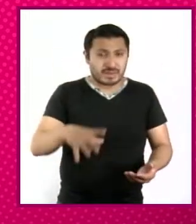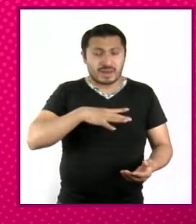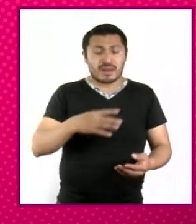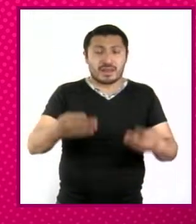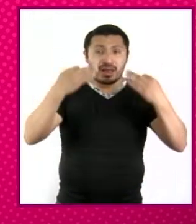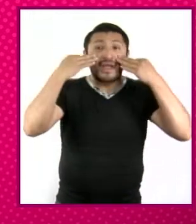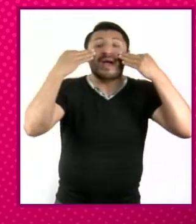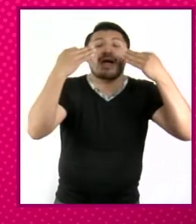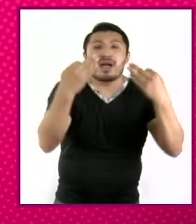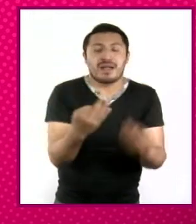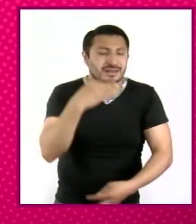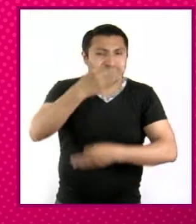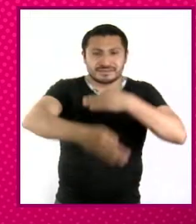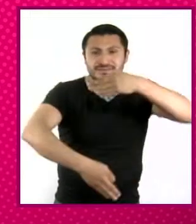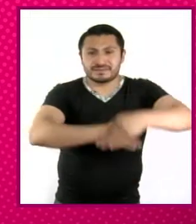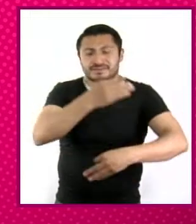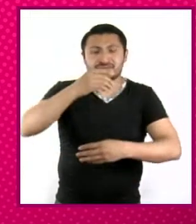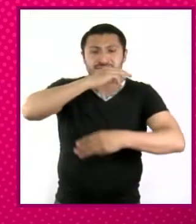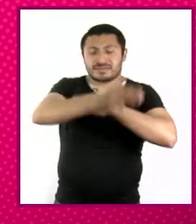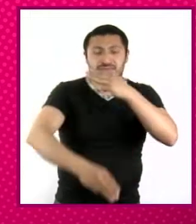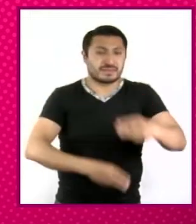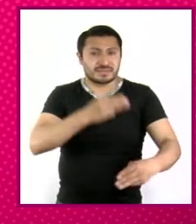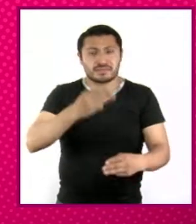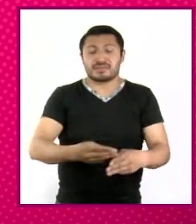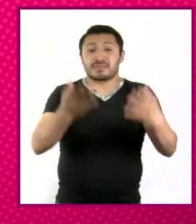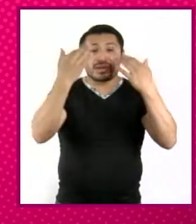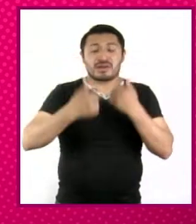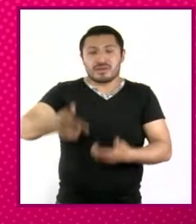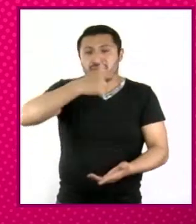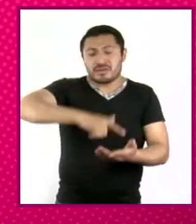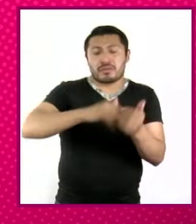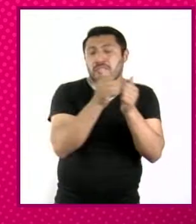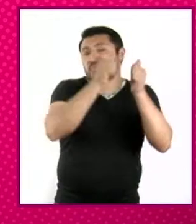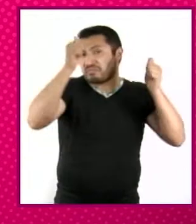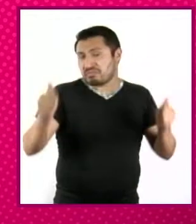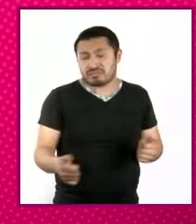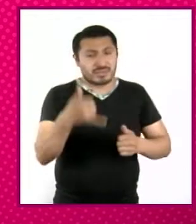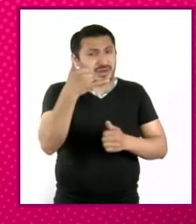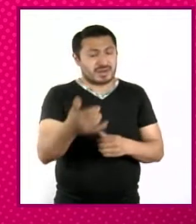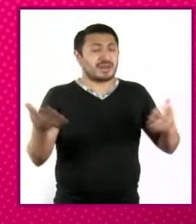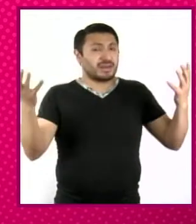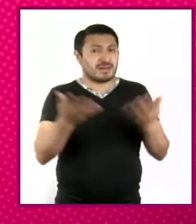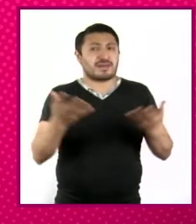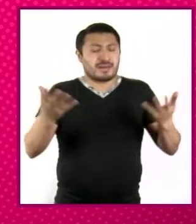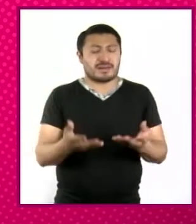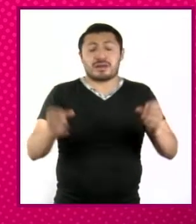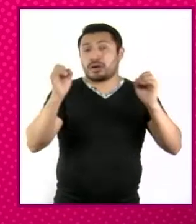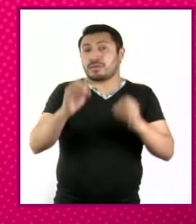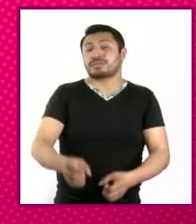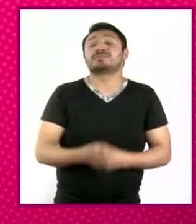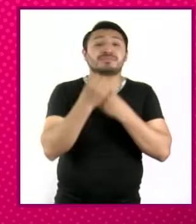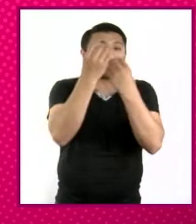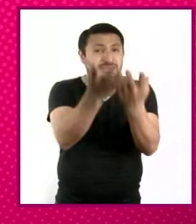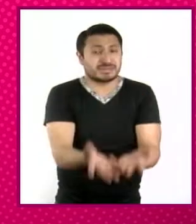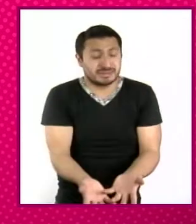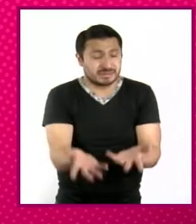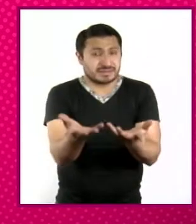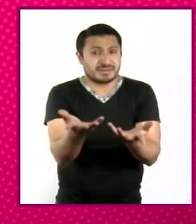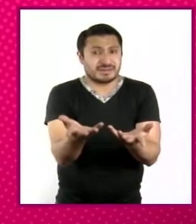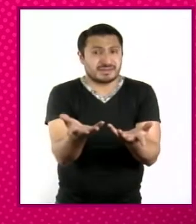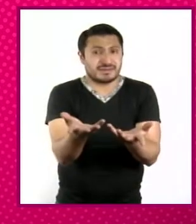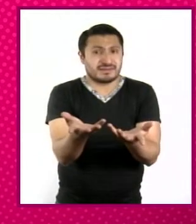denota que en todo el globo terráqueo ya no hay espacios aislados y que además se están llevando a cabo o se manifiestan